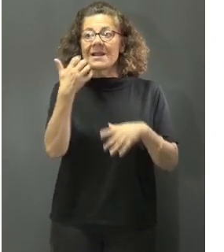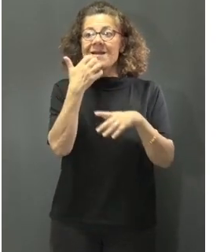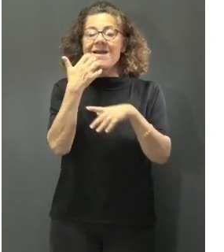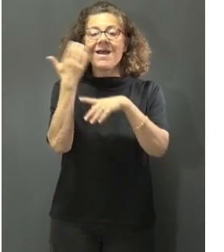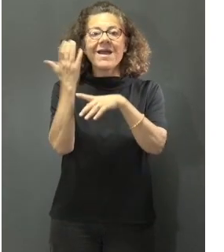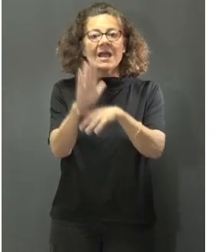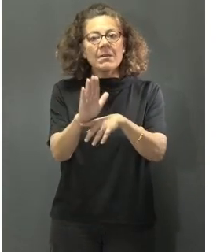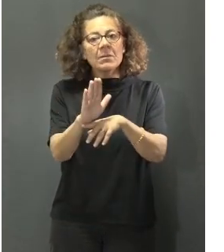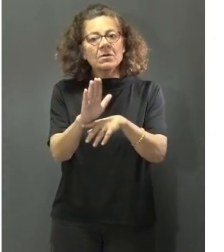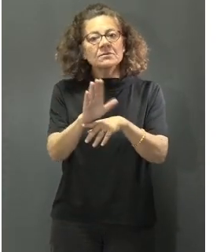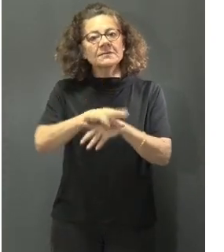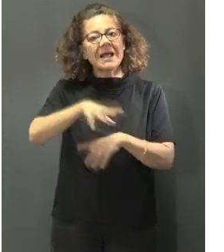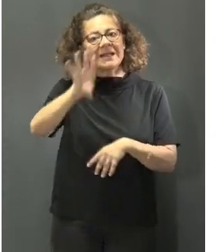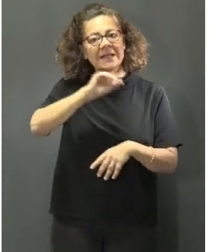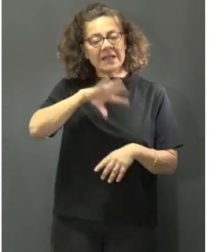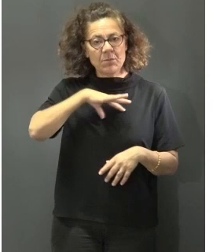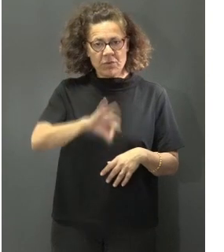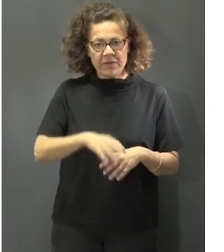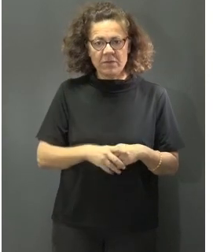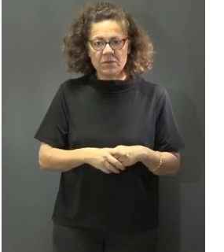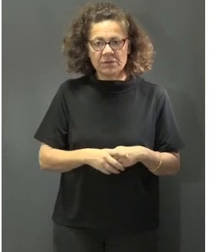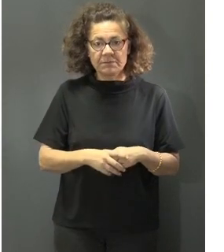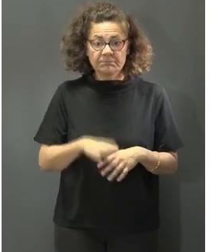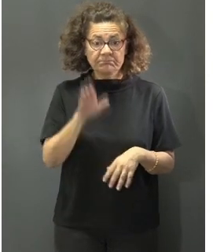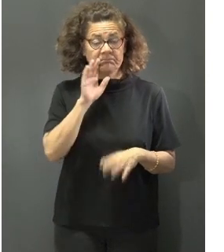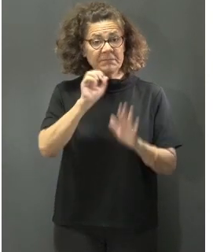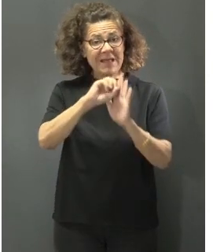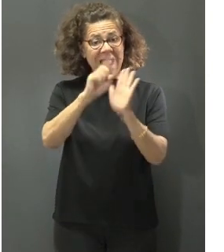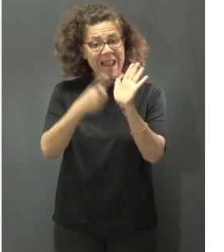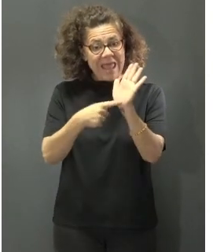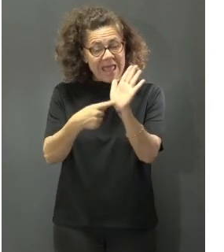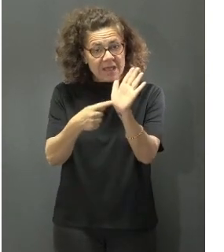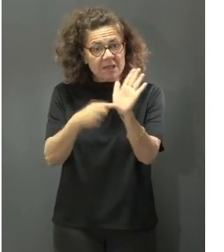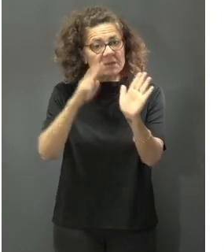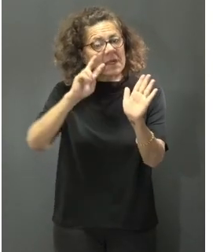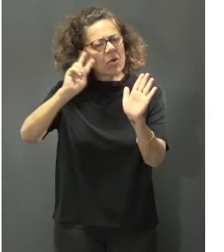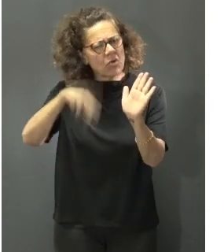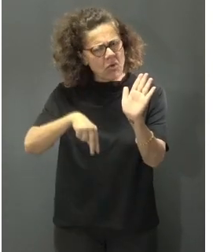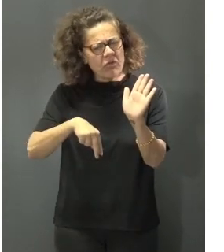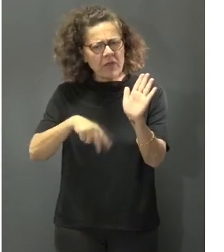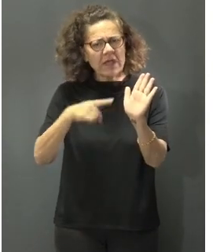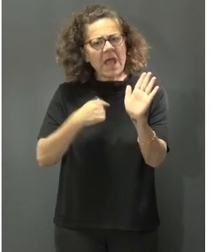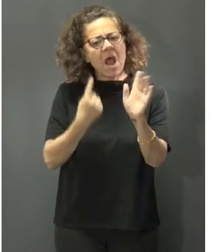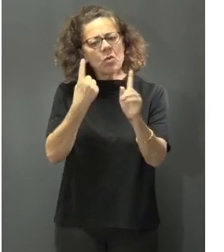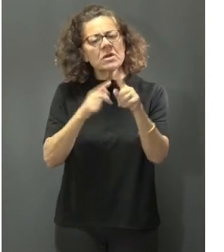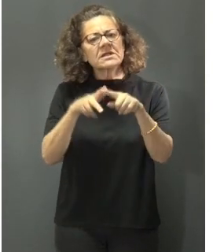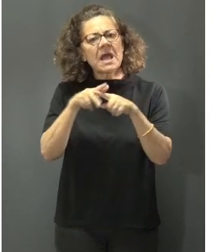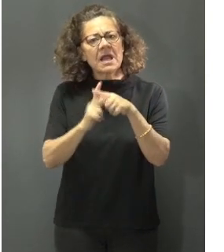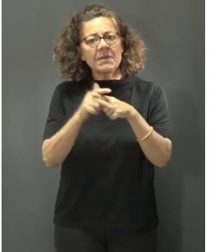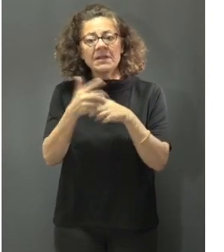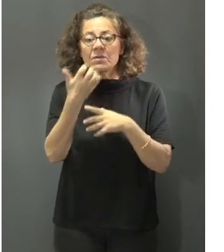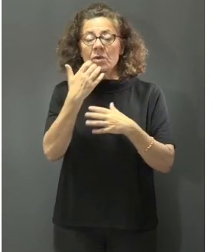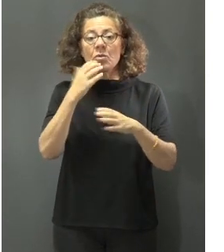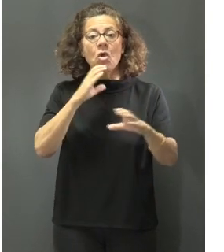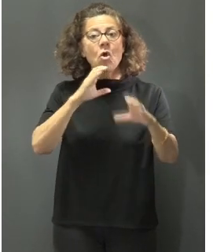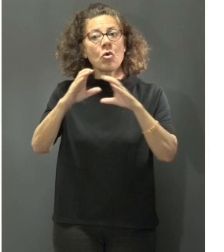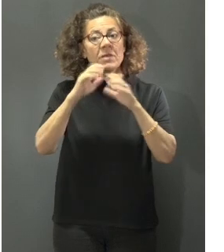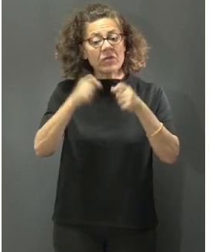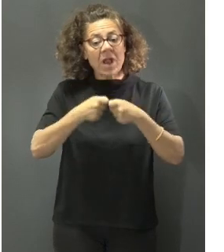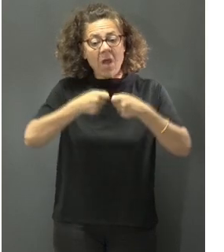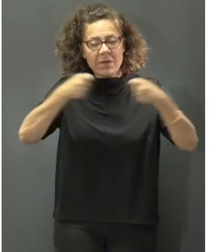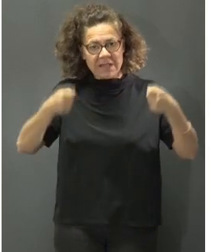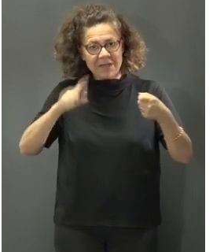quizá podemos entenderlo. La propia ley reconoce que hay herramientas como la comunicación aumentativa